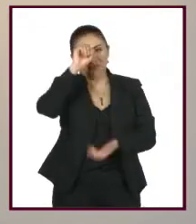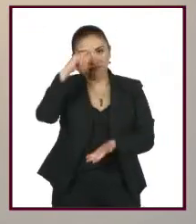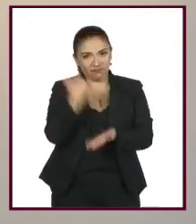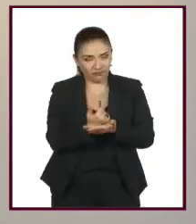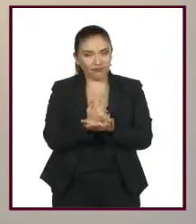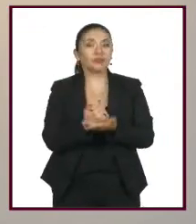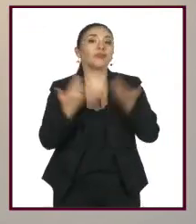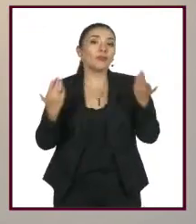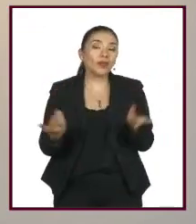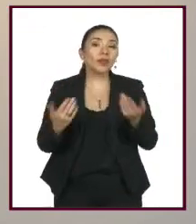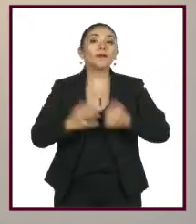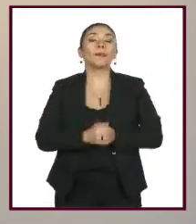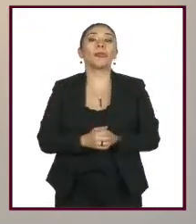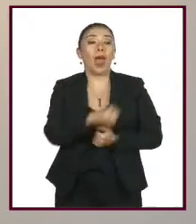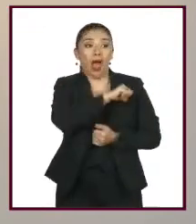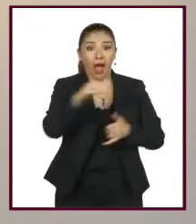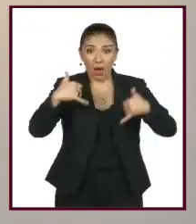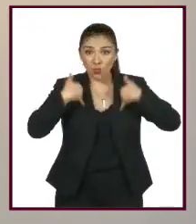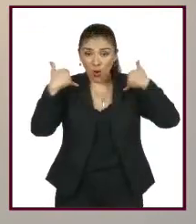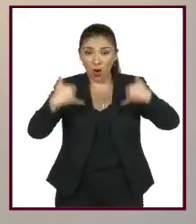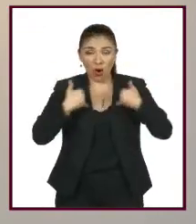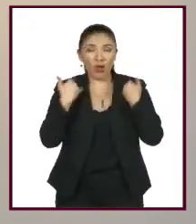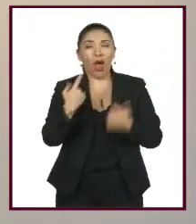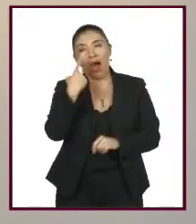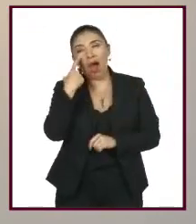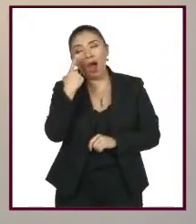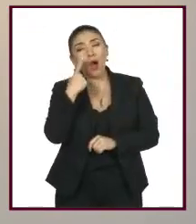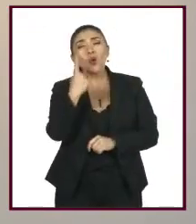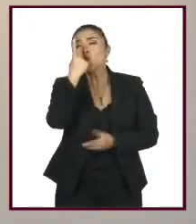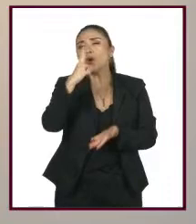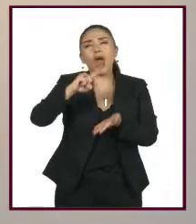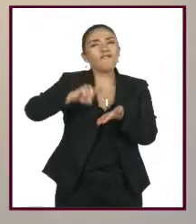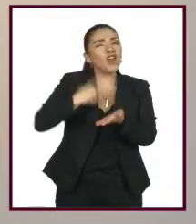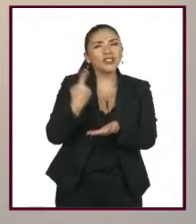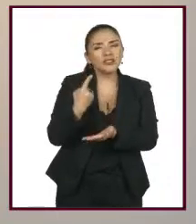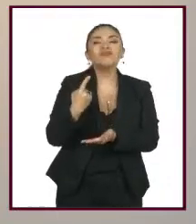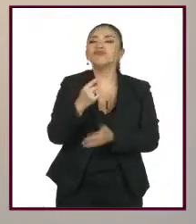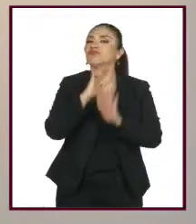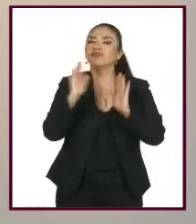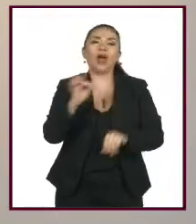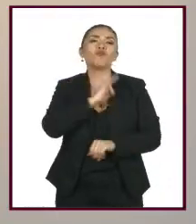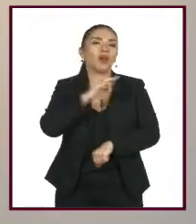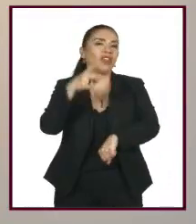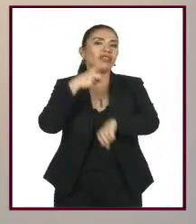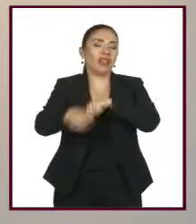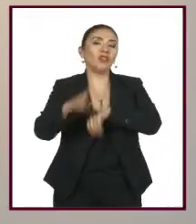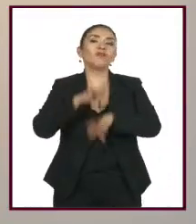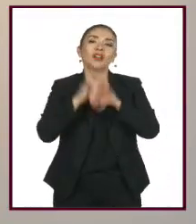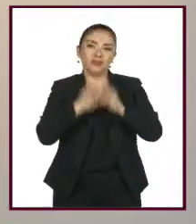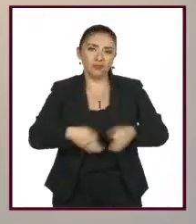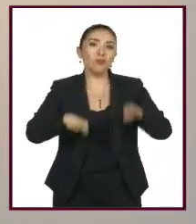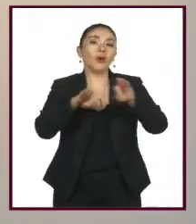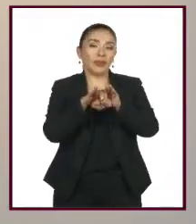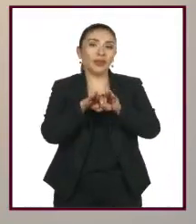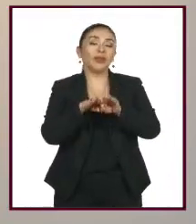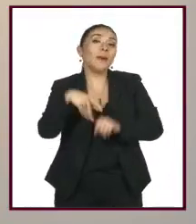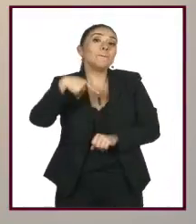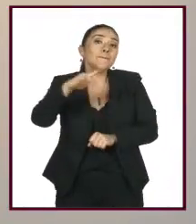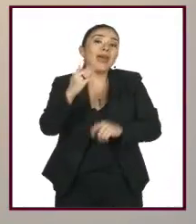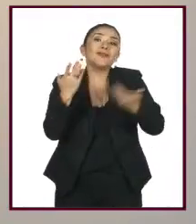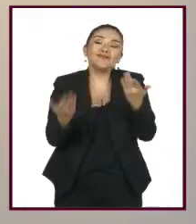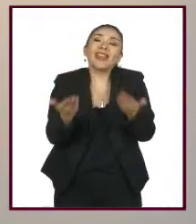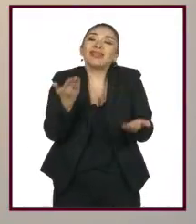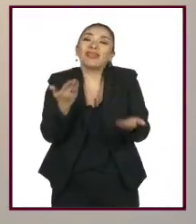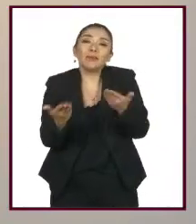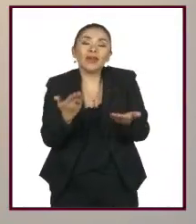¿no? En los adolescentes generalmente pues un simple consumo pues puede tener efectos dañinos importantes, pero va a depender